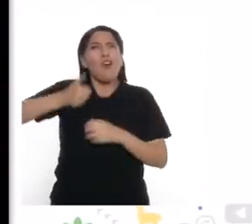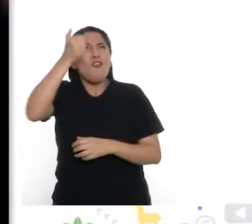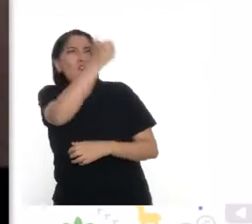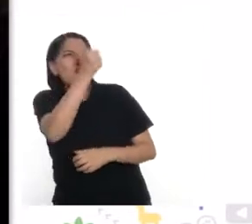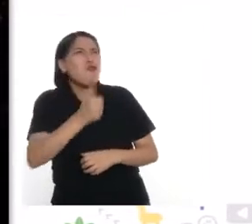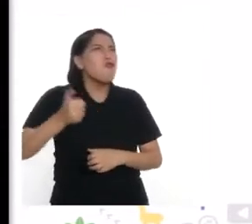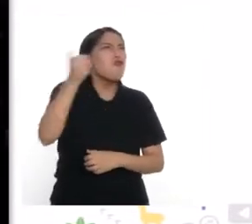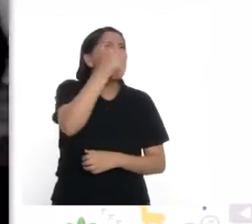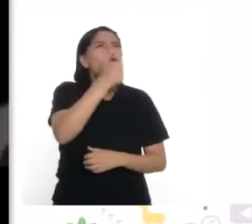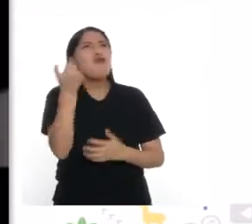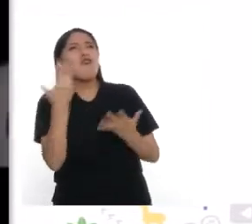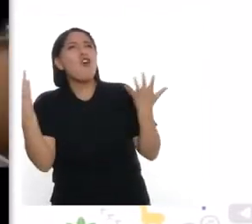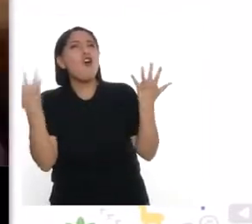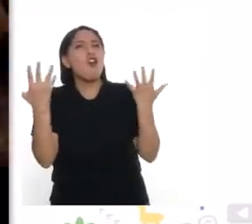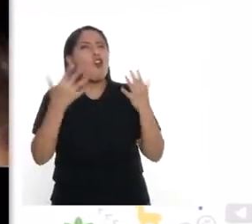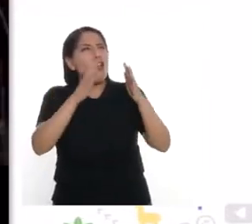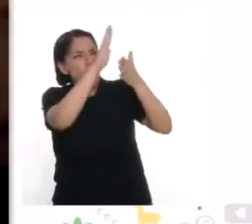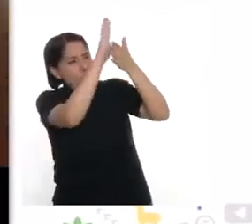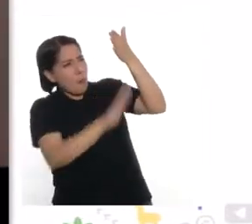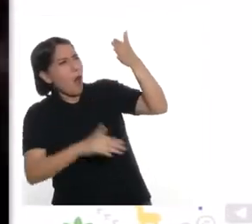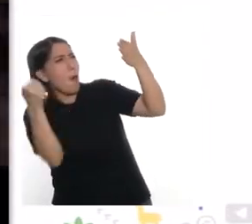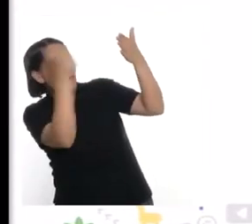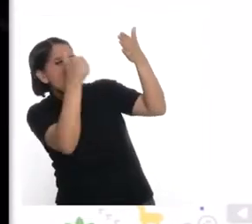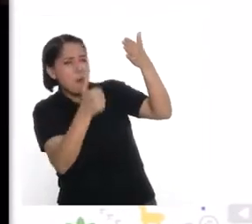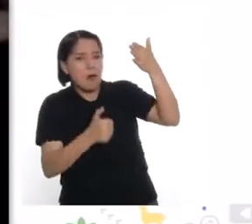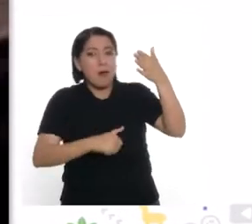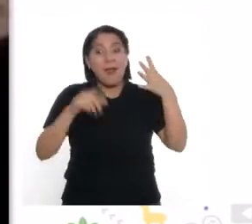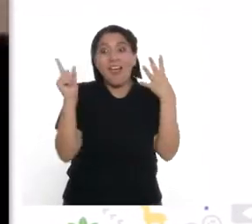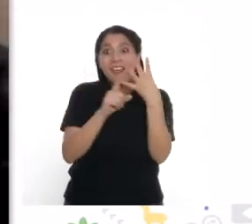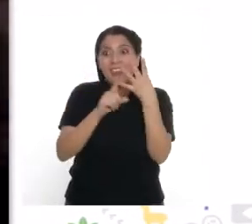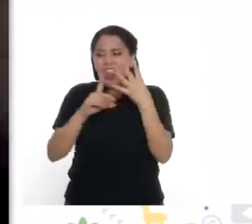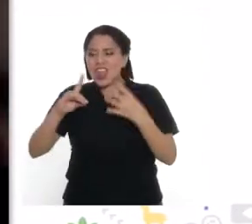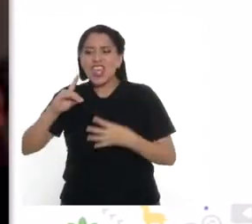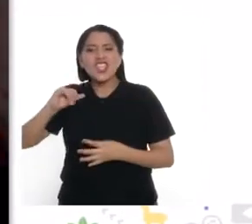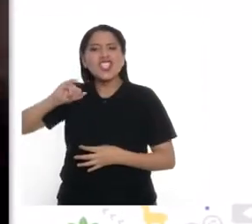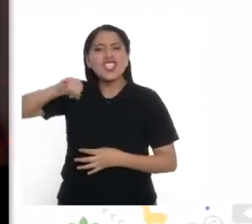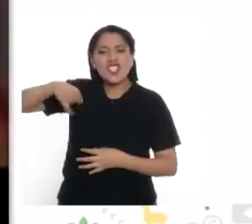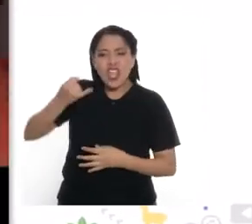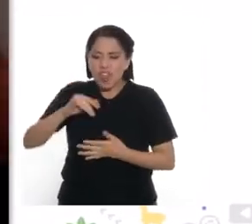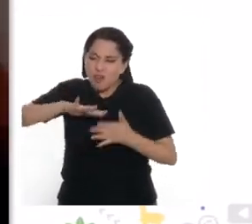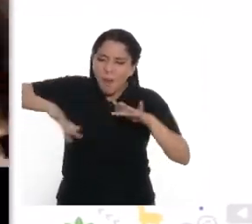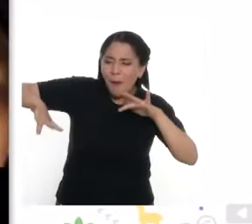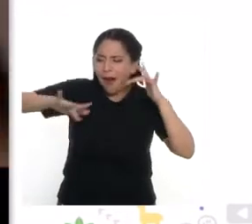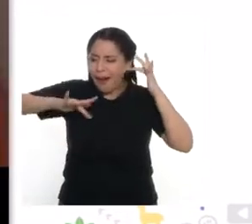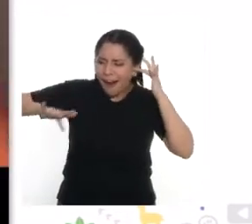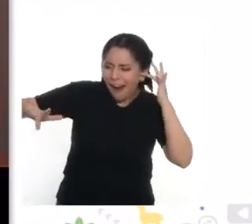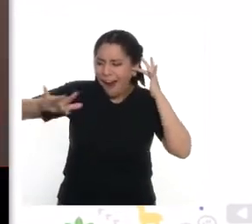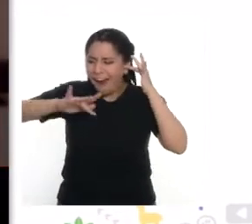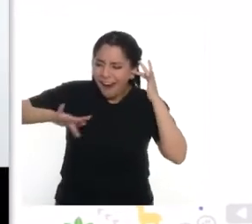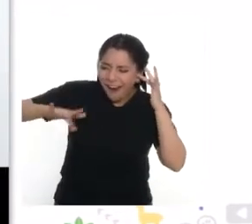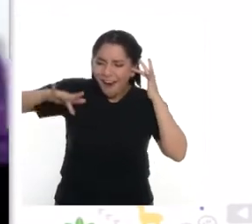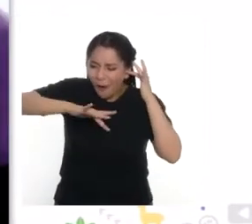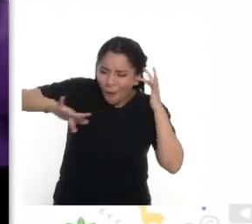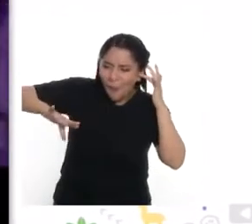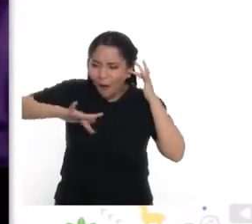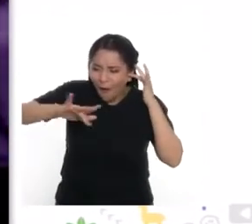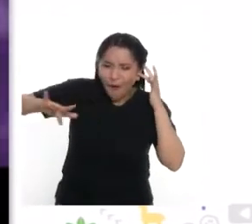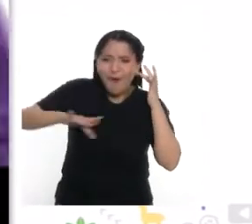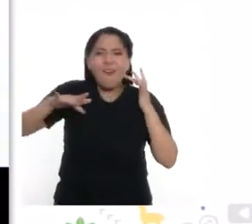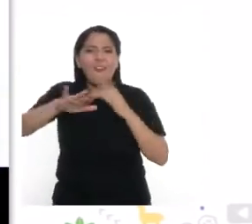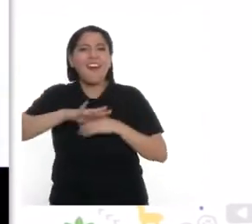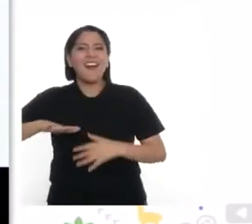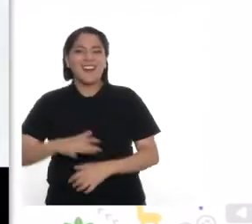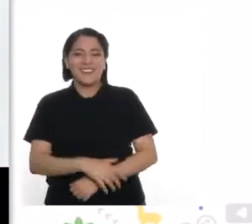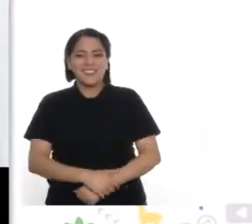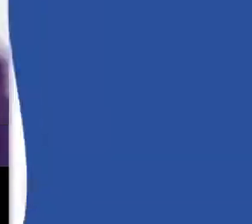una modalidad de pintura libre sobre las paredes en las calles. Y el DJ In, que es el arte de crear música mediante efecto de sonido sobre